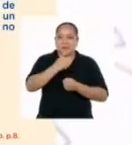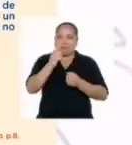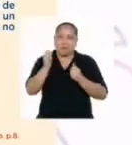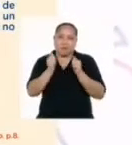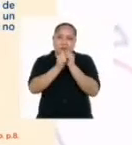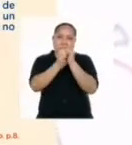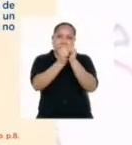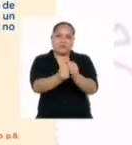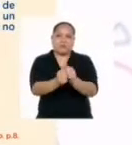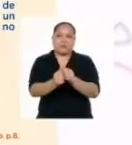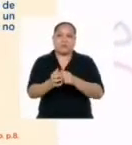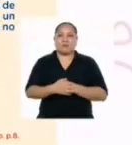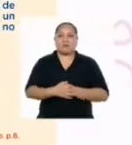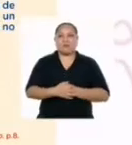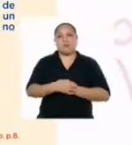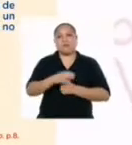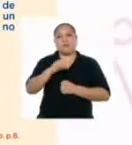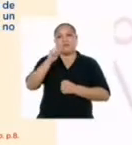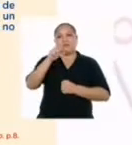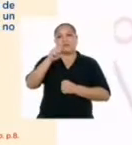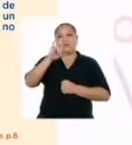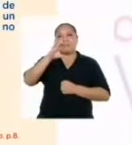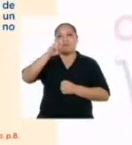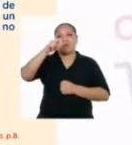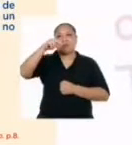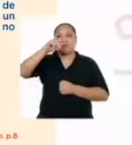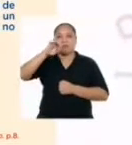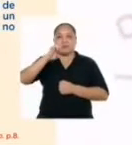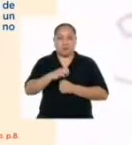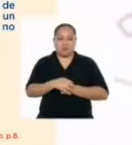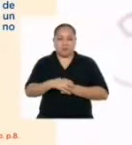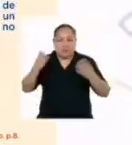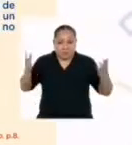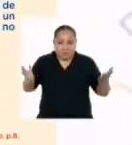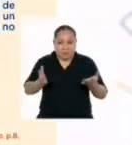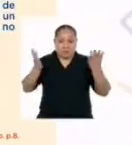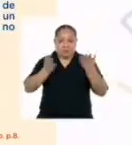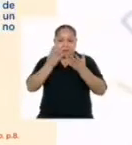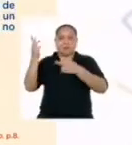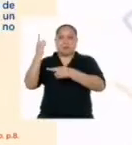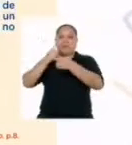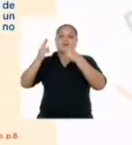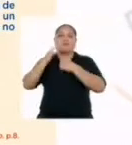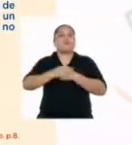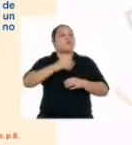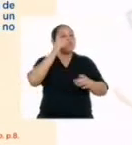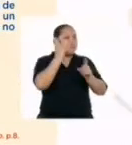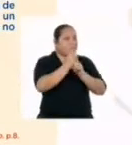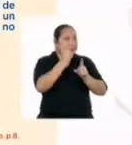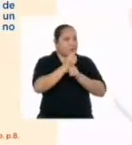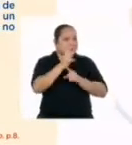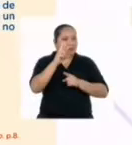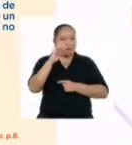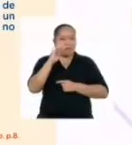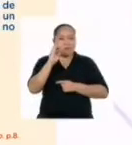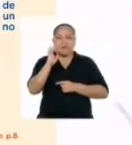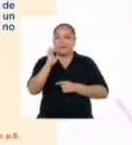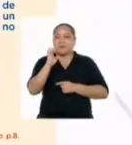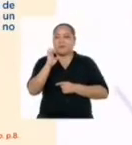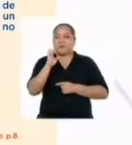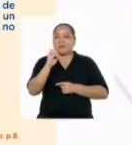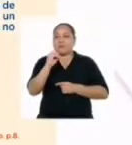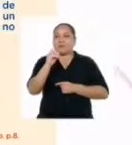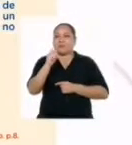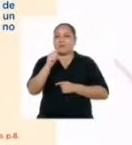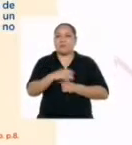acompañar. Aliciente se refiere a un incentivo, ¿no es así? Correcto, Rebot.